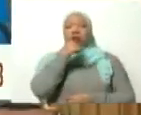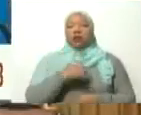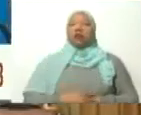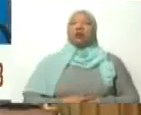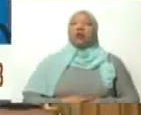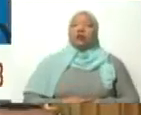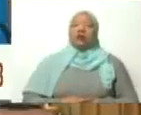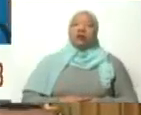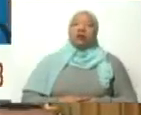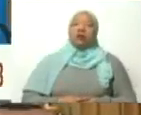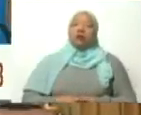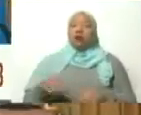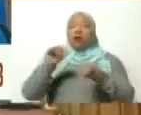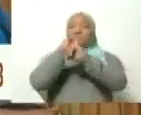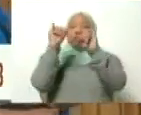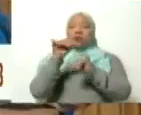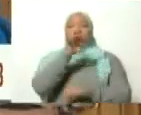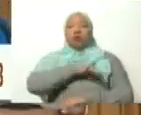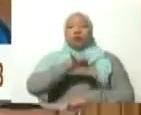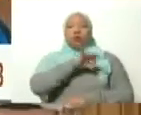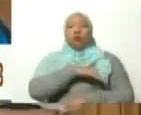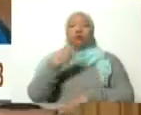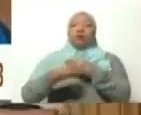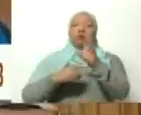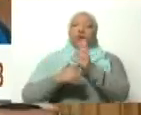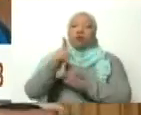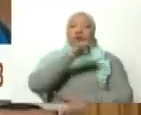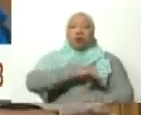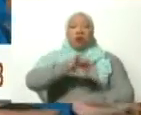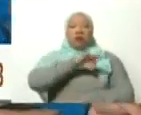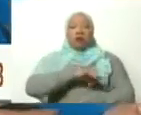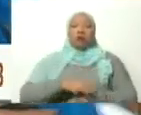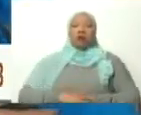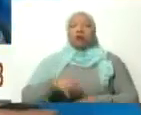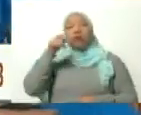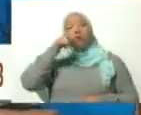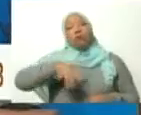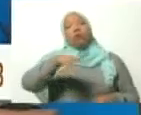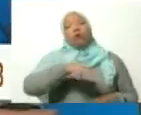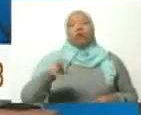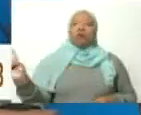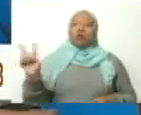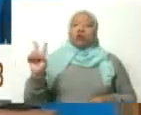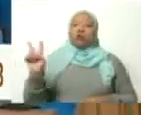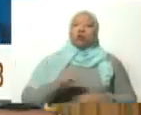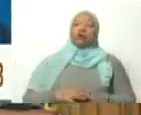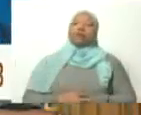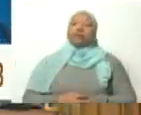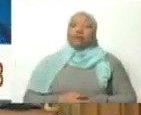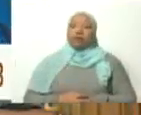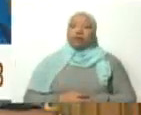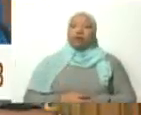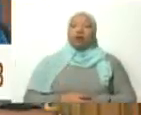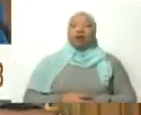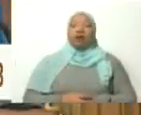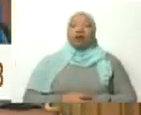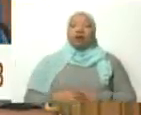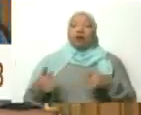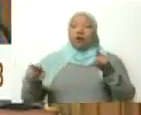para garantizar la felicidad social y el desarrollo social del pueblo venezolano. Bueno, hay una